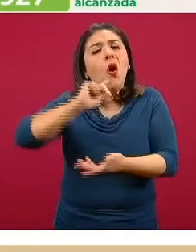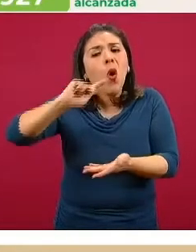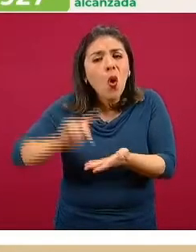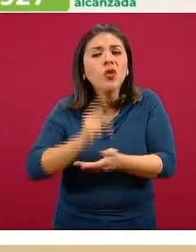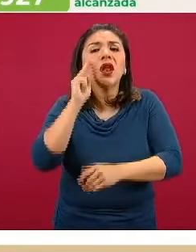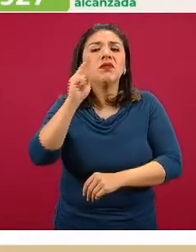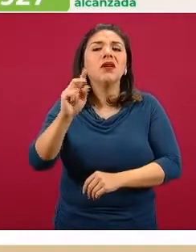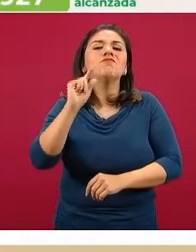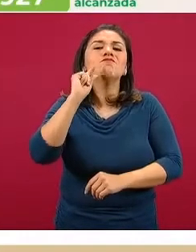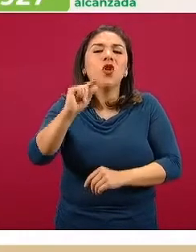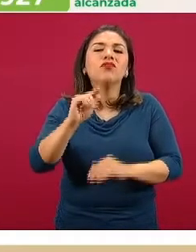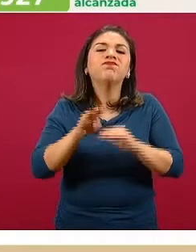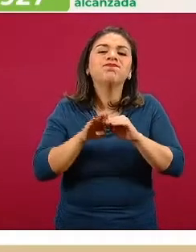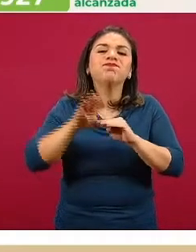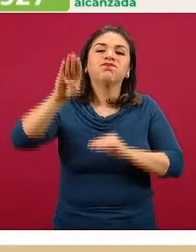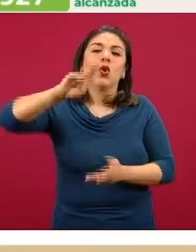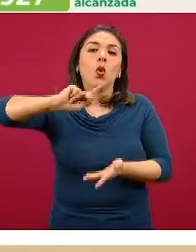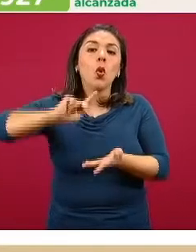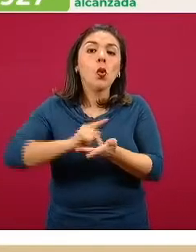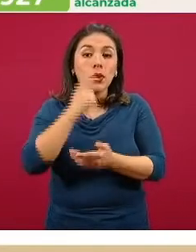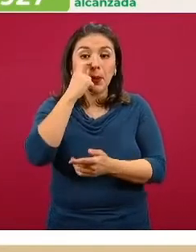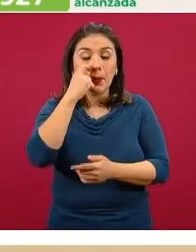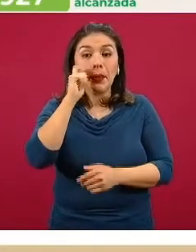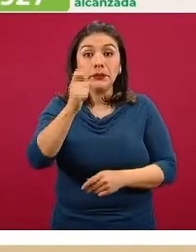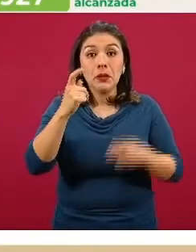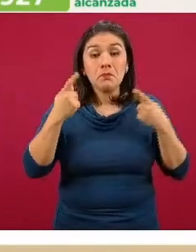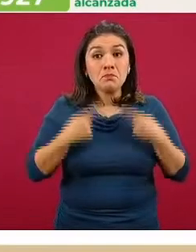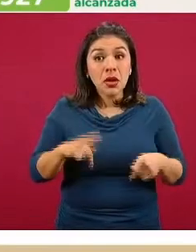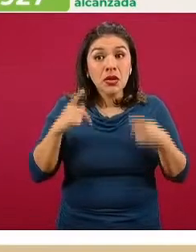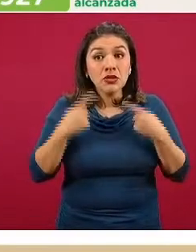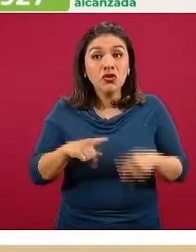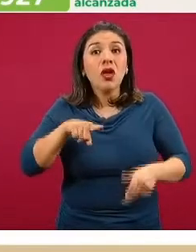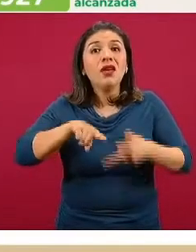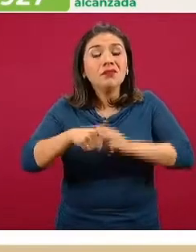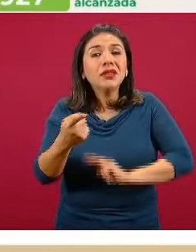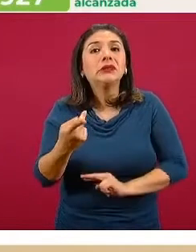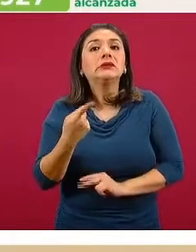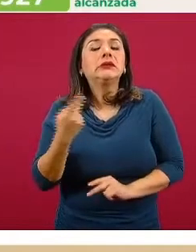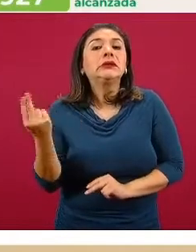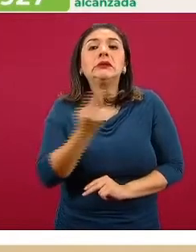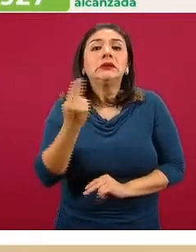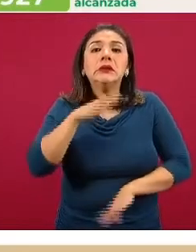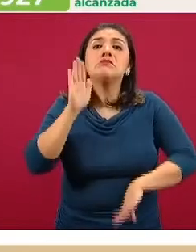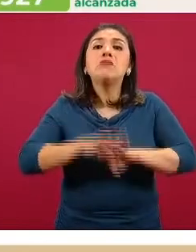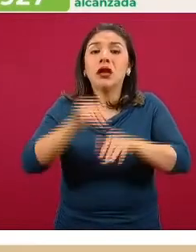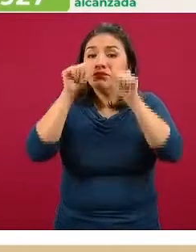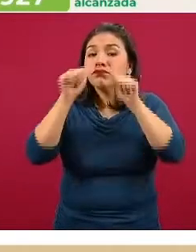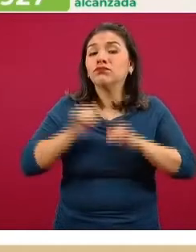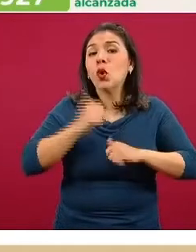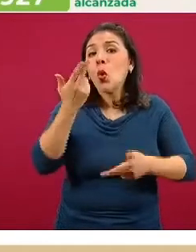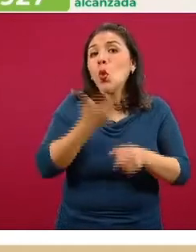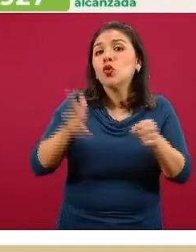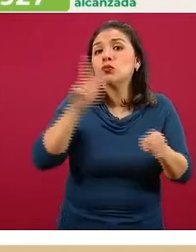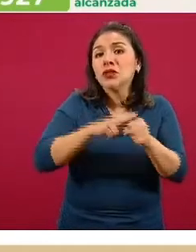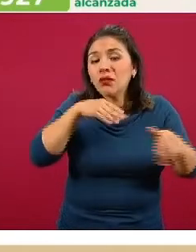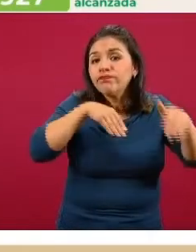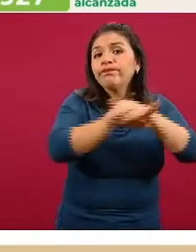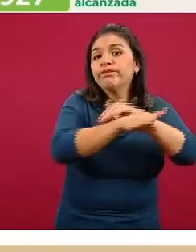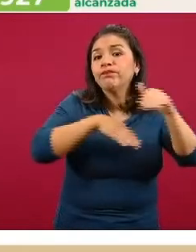ver una tendencia ascendente, es decir, que las personas empiezan a demandar atención hospitalaria. Lógicamente estos son